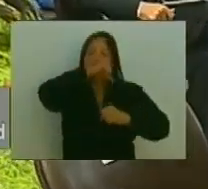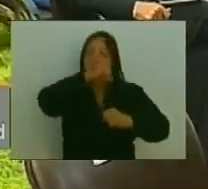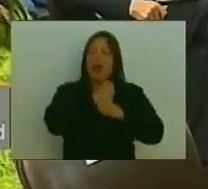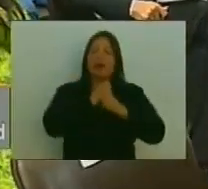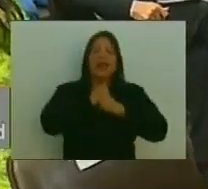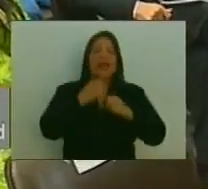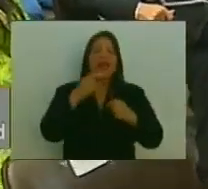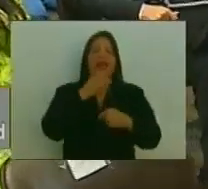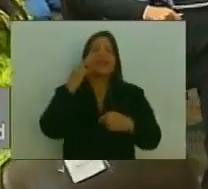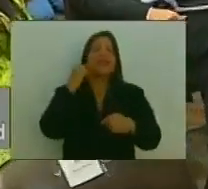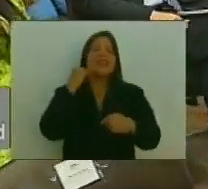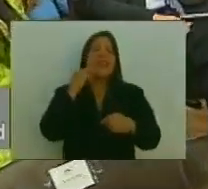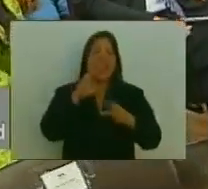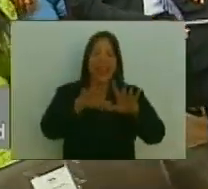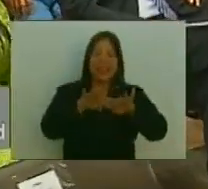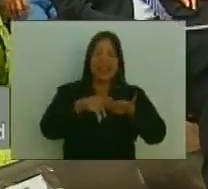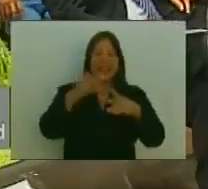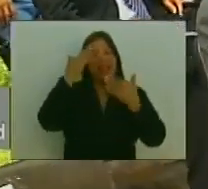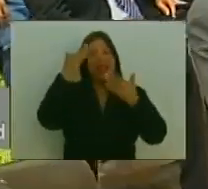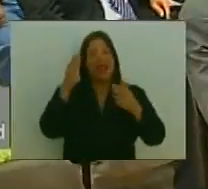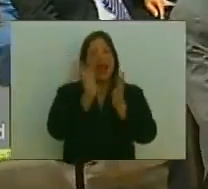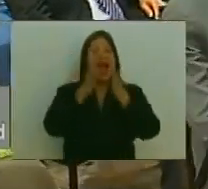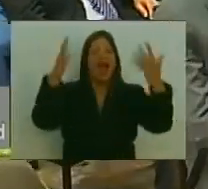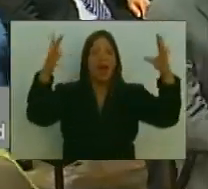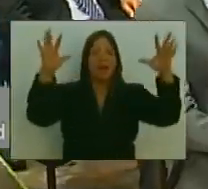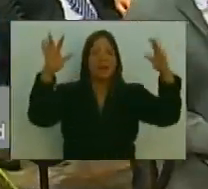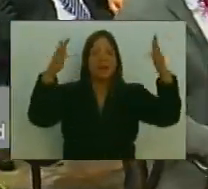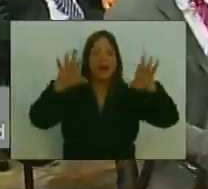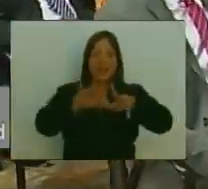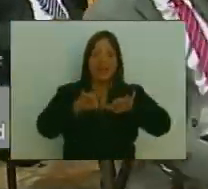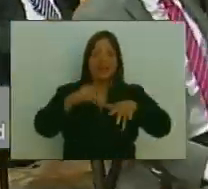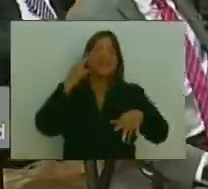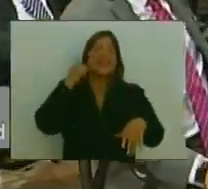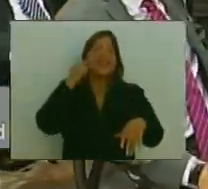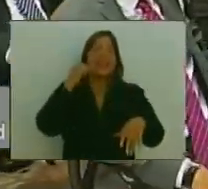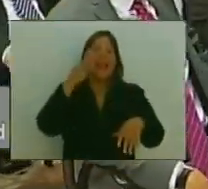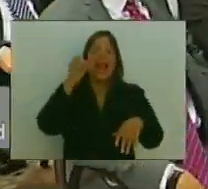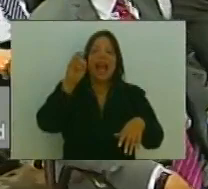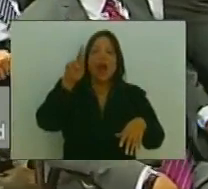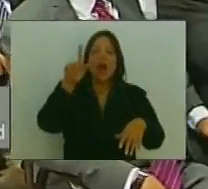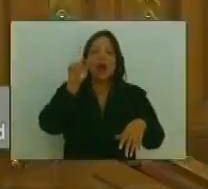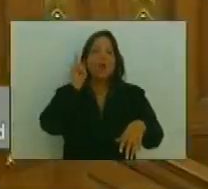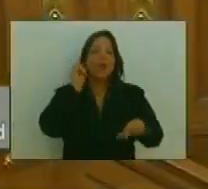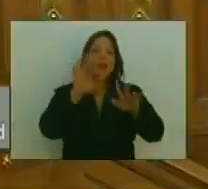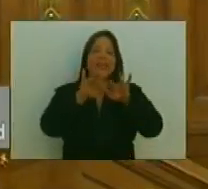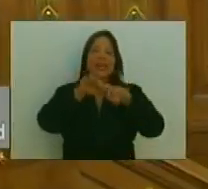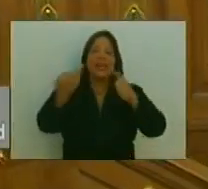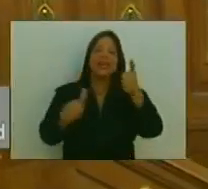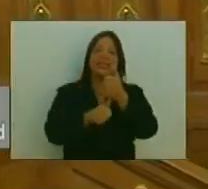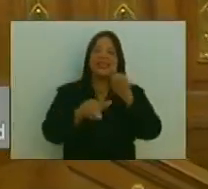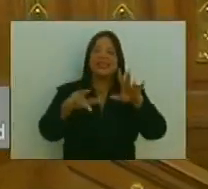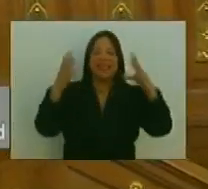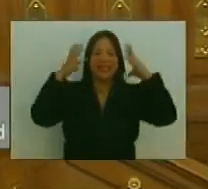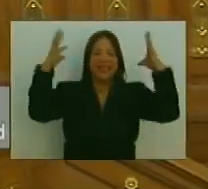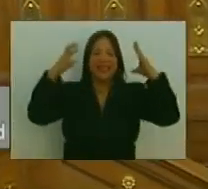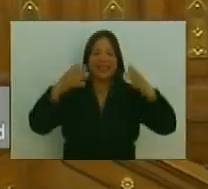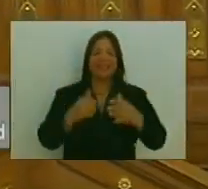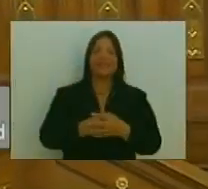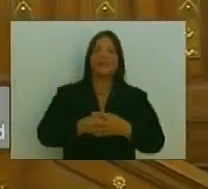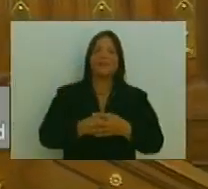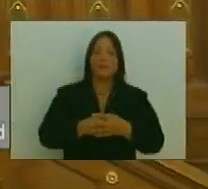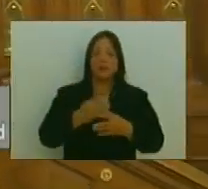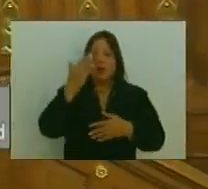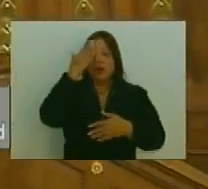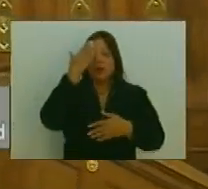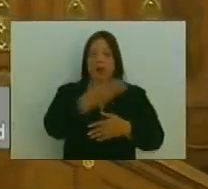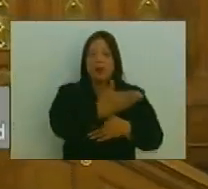todos ustedes. Un aplauso para la negra, ¿vale? La negra Caroli, ¿eh? Y para todos. Bueno, miren, ustedes